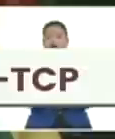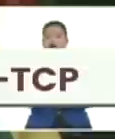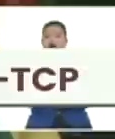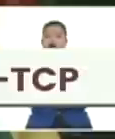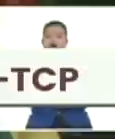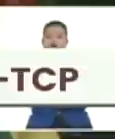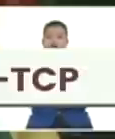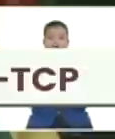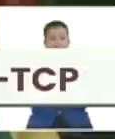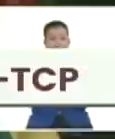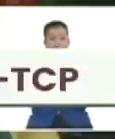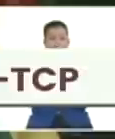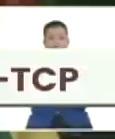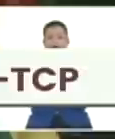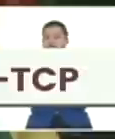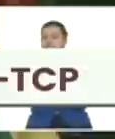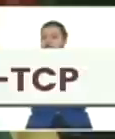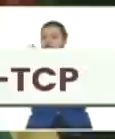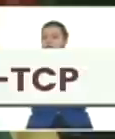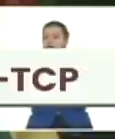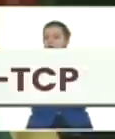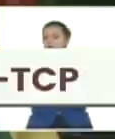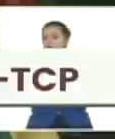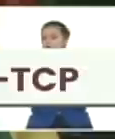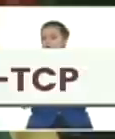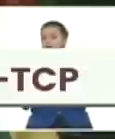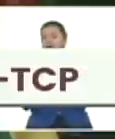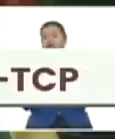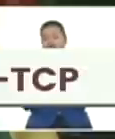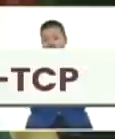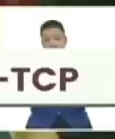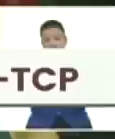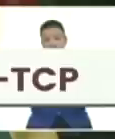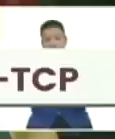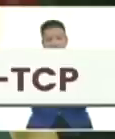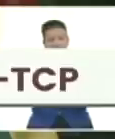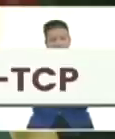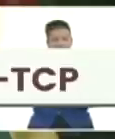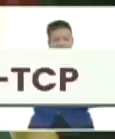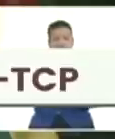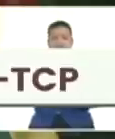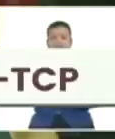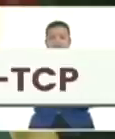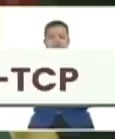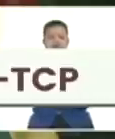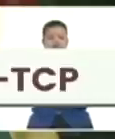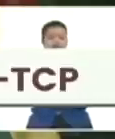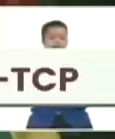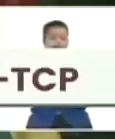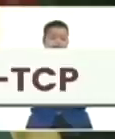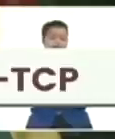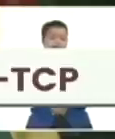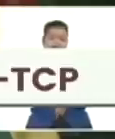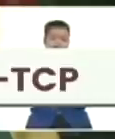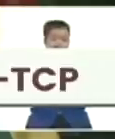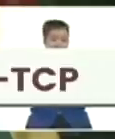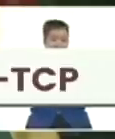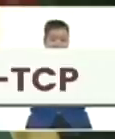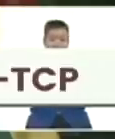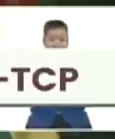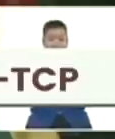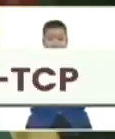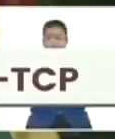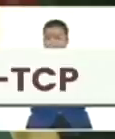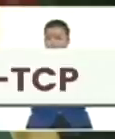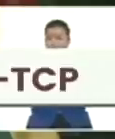guerra como un medio para reactivar sus economías en crisis y denunciar a quienes pretenden profundizar la crisis alimentaria